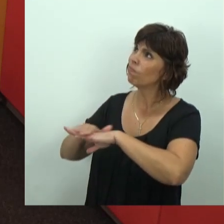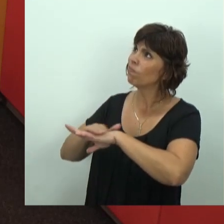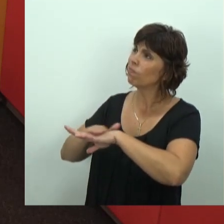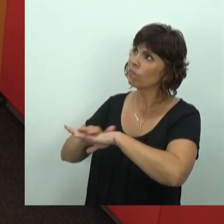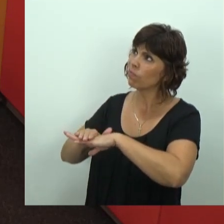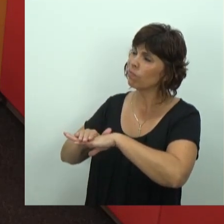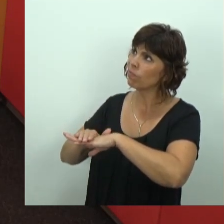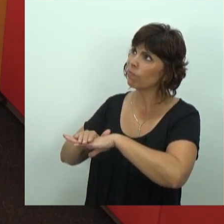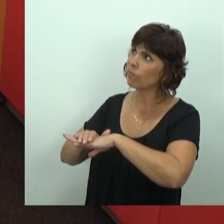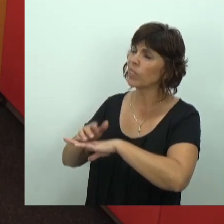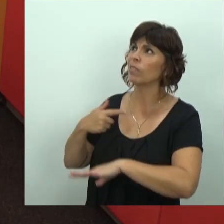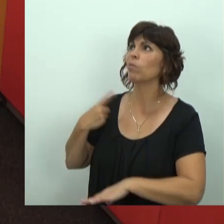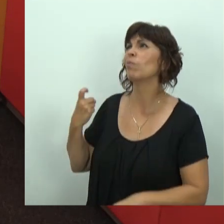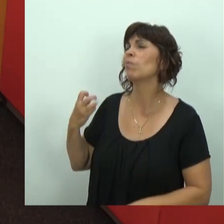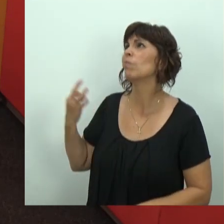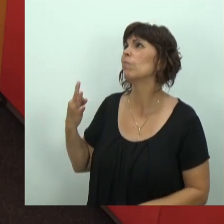Necesito que tú me ayudes.